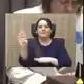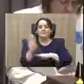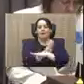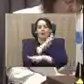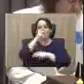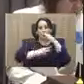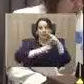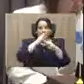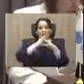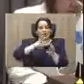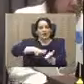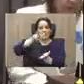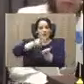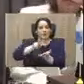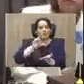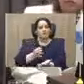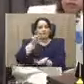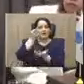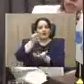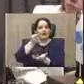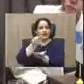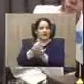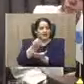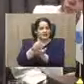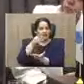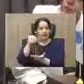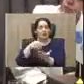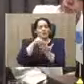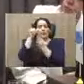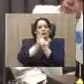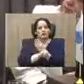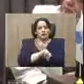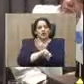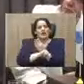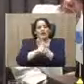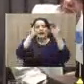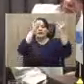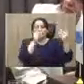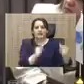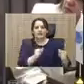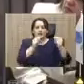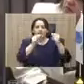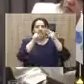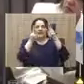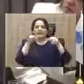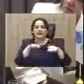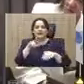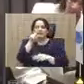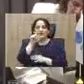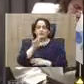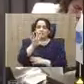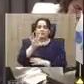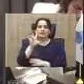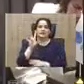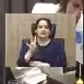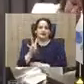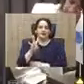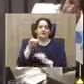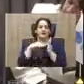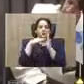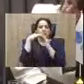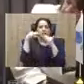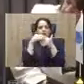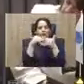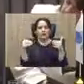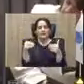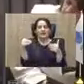del famoso proyecto de Hacienda Digital de 157 millones de dólares, de los cuales 25 millones de dólares eran